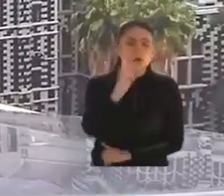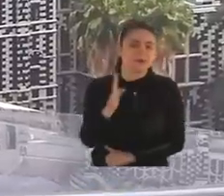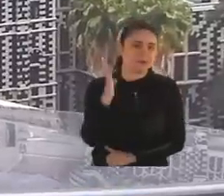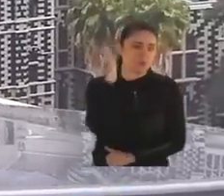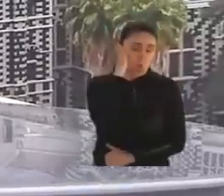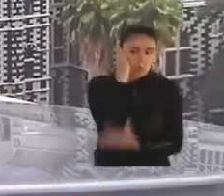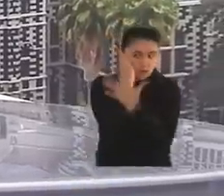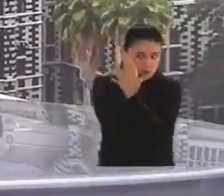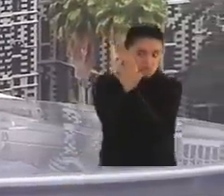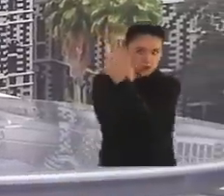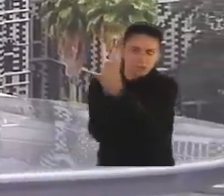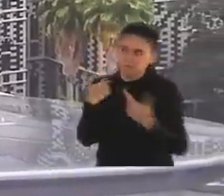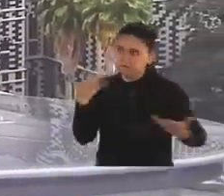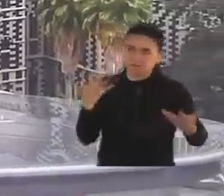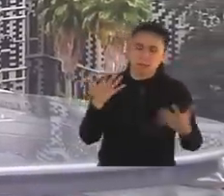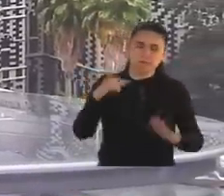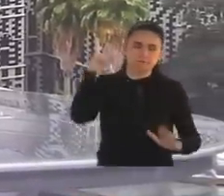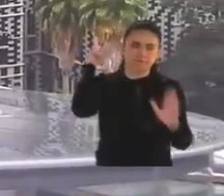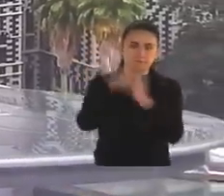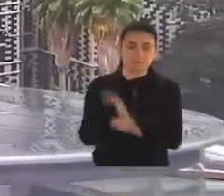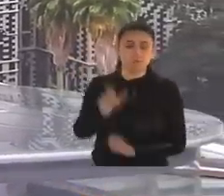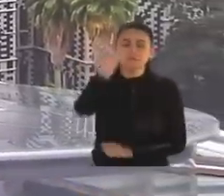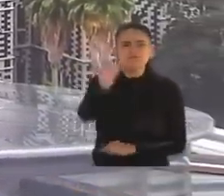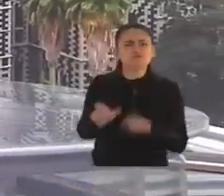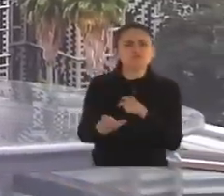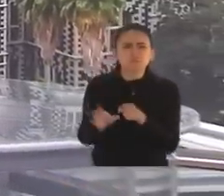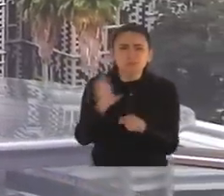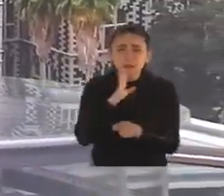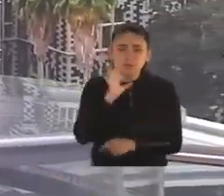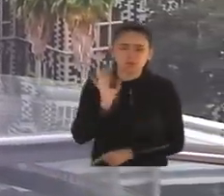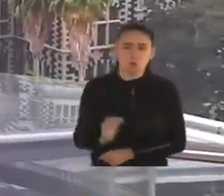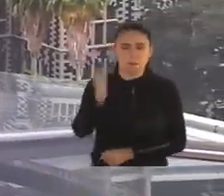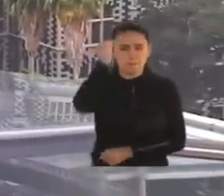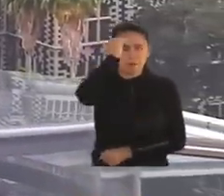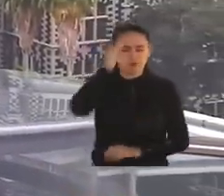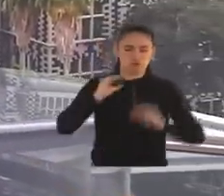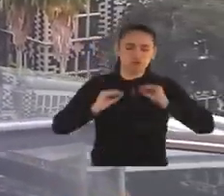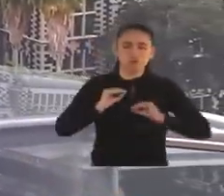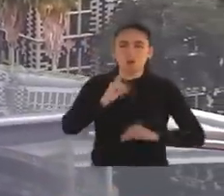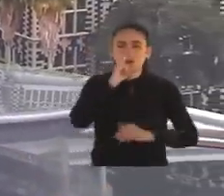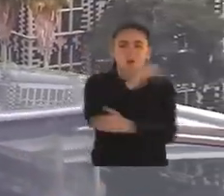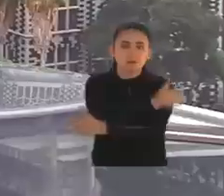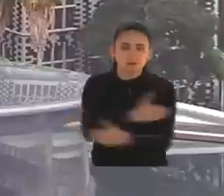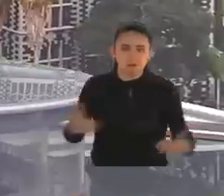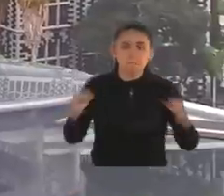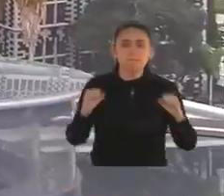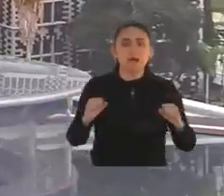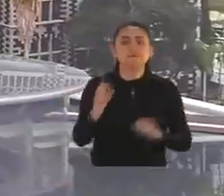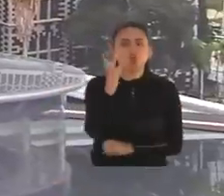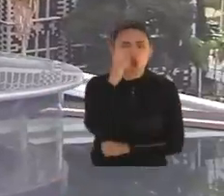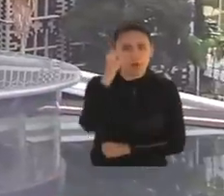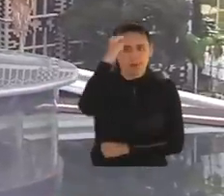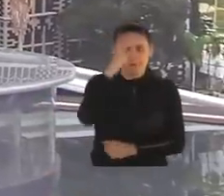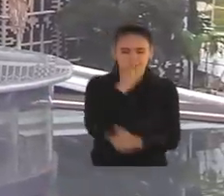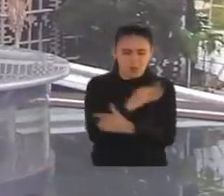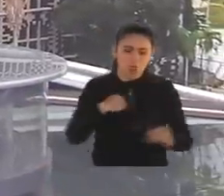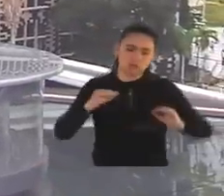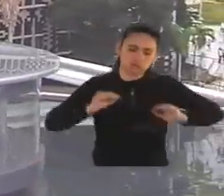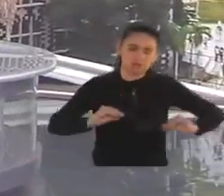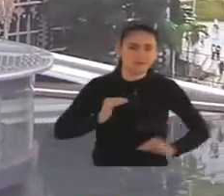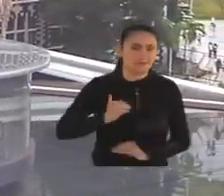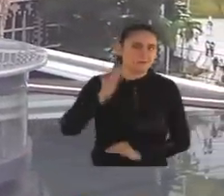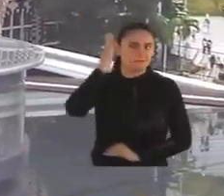del día y en la vía pública. La mujer era una profesora de primaria especializada en niños con discapacidad cognitiva. Y lo grave del